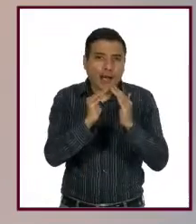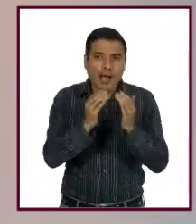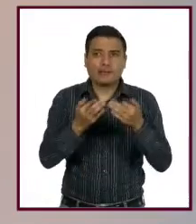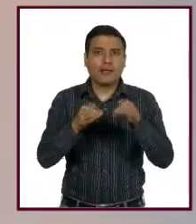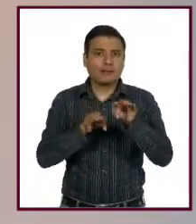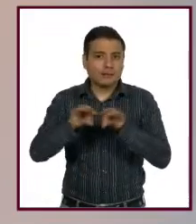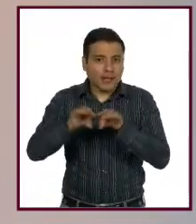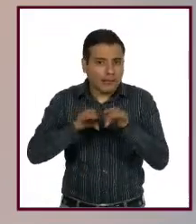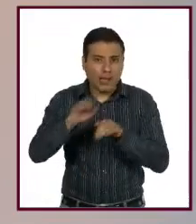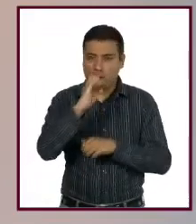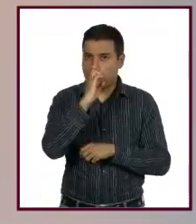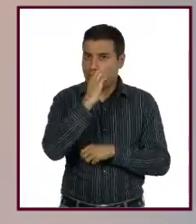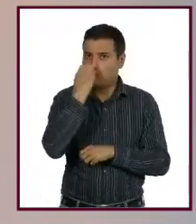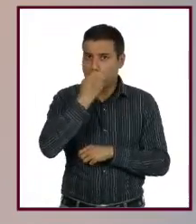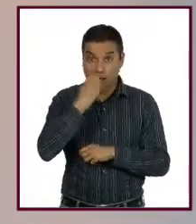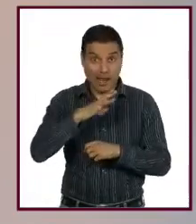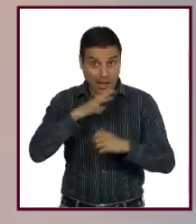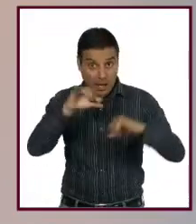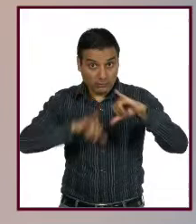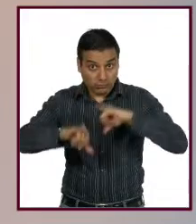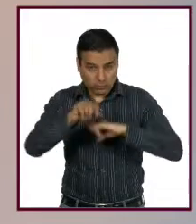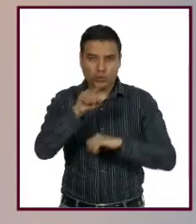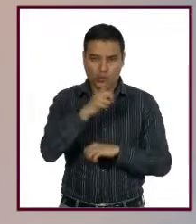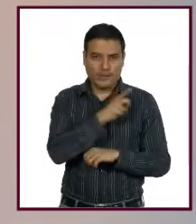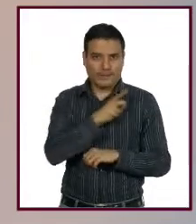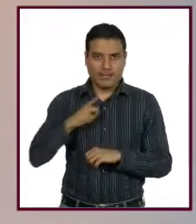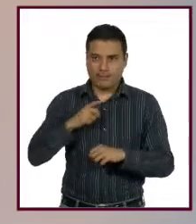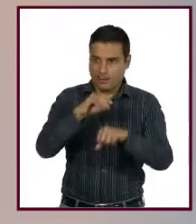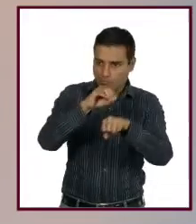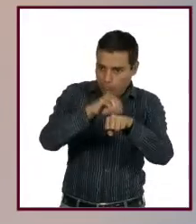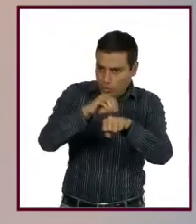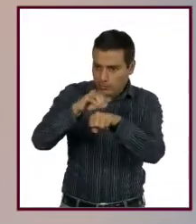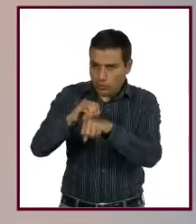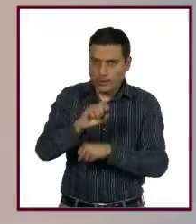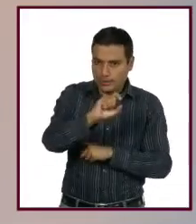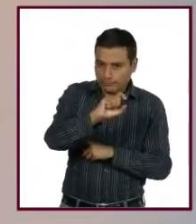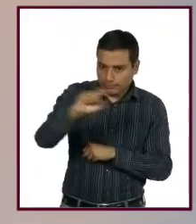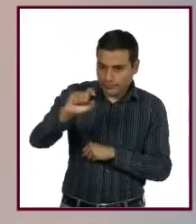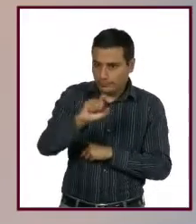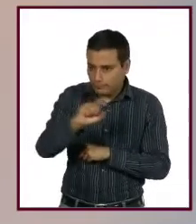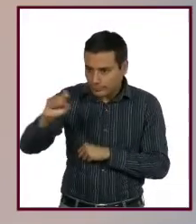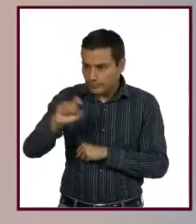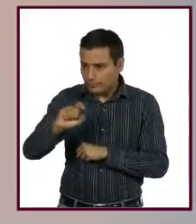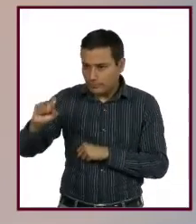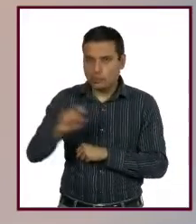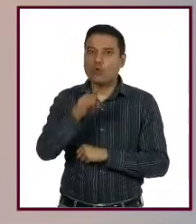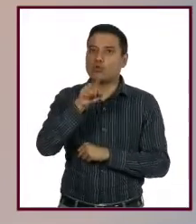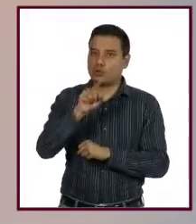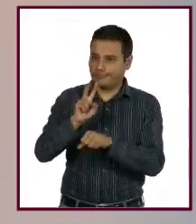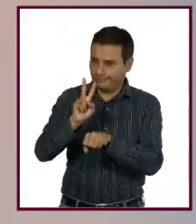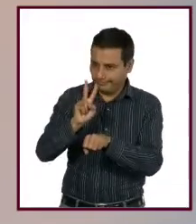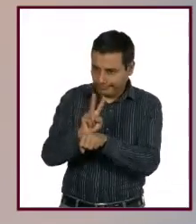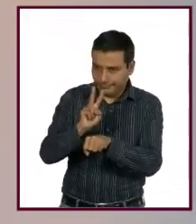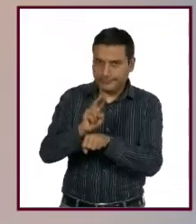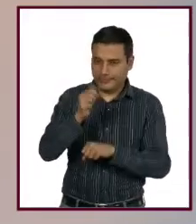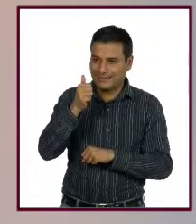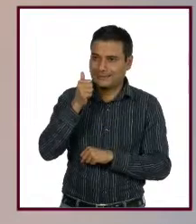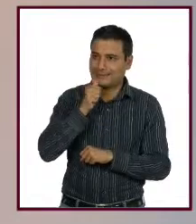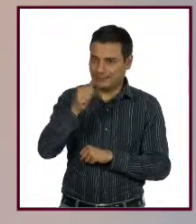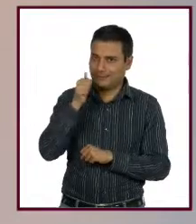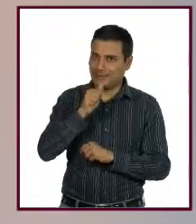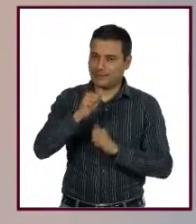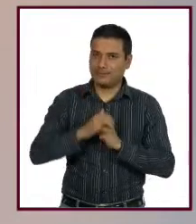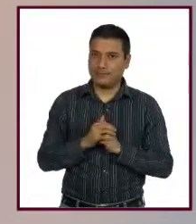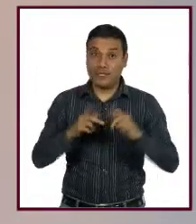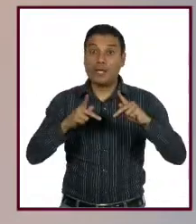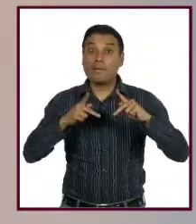o hasta en el aula podríamos tener este tipo de sustancias y estarlas supervisando siempre que se lleguen a usar